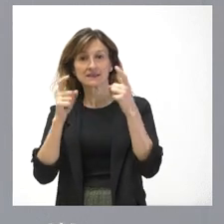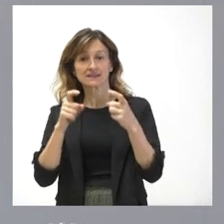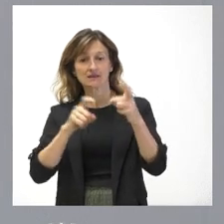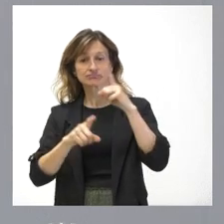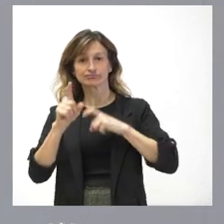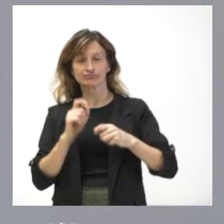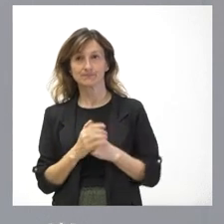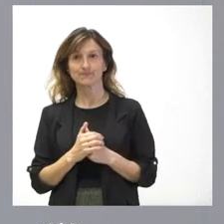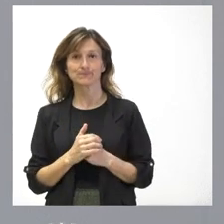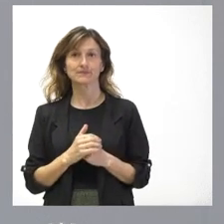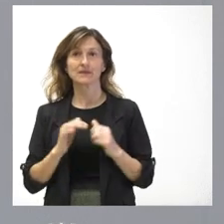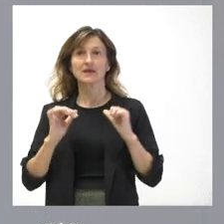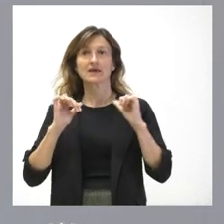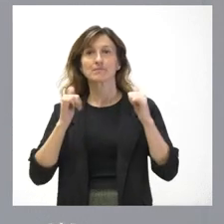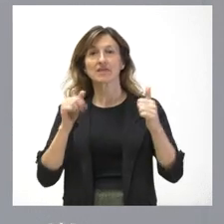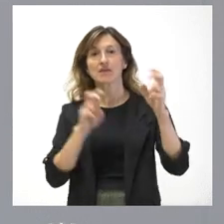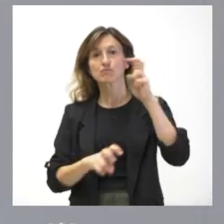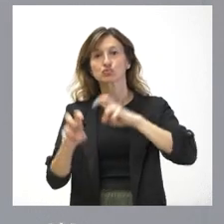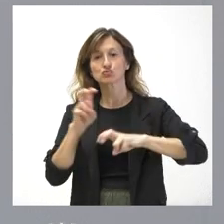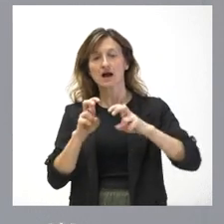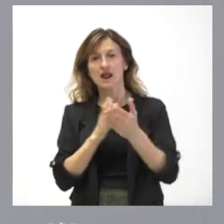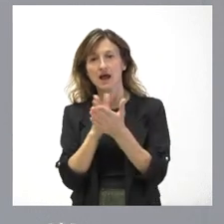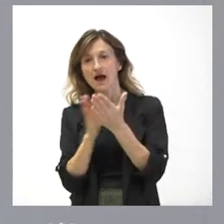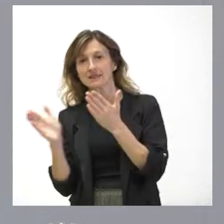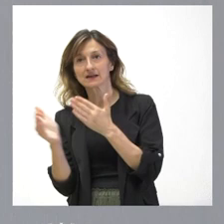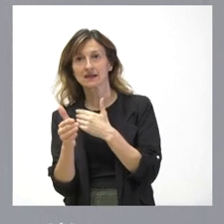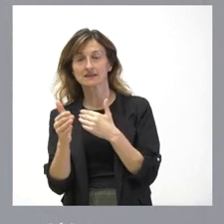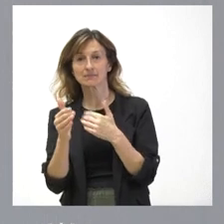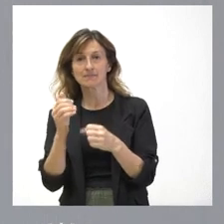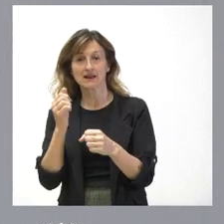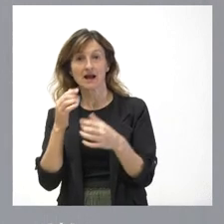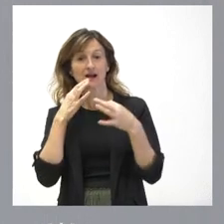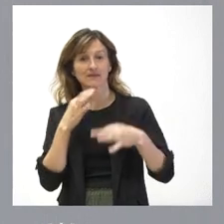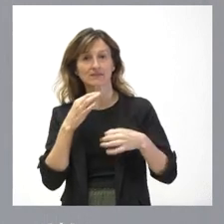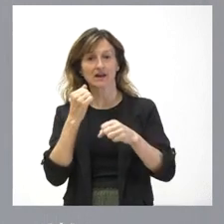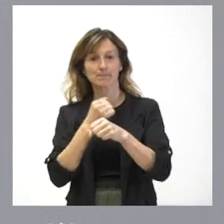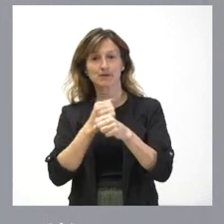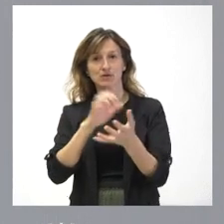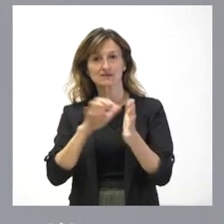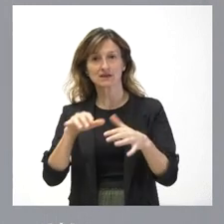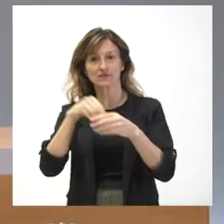volamos Al Punto de partida y busquemos una solución alternativa que garantice actividad y empleo en Castilla de León en esta fábrica hemos conocido